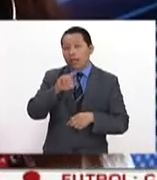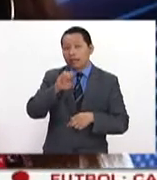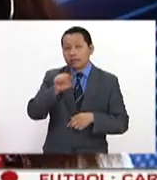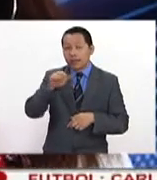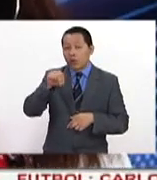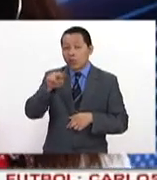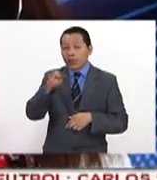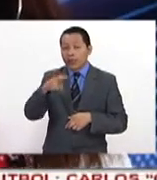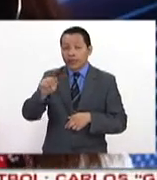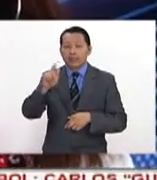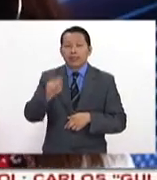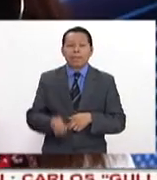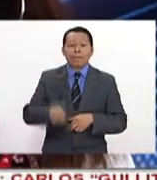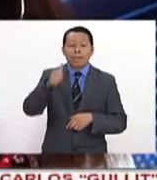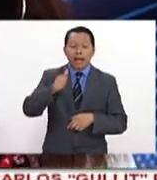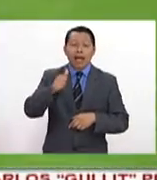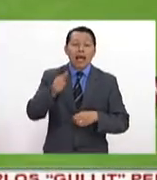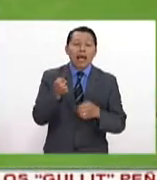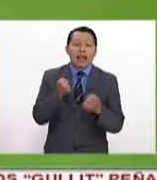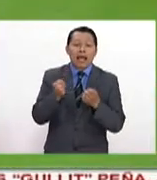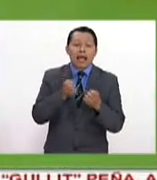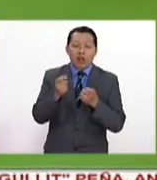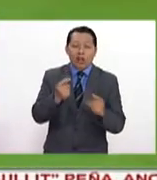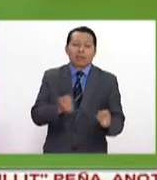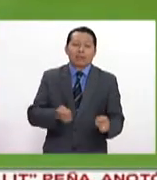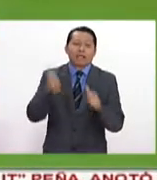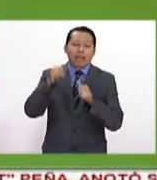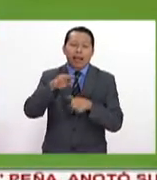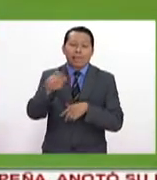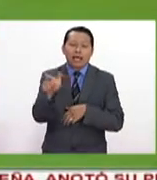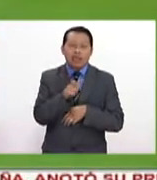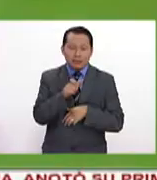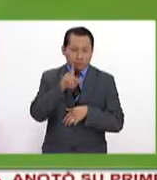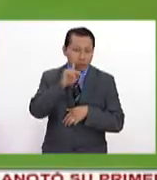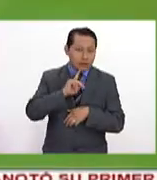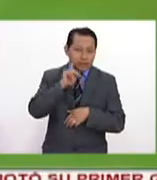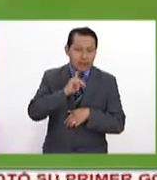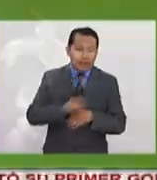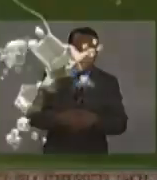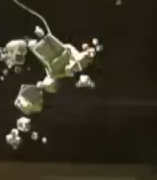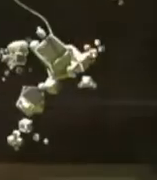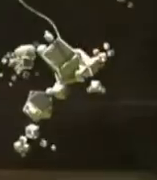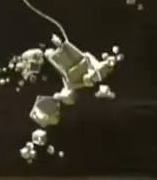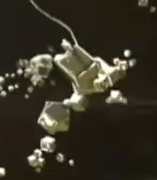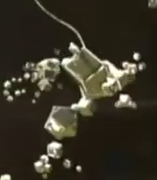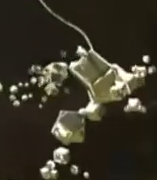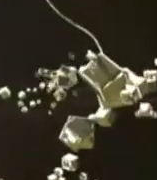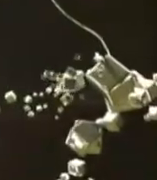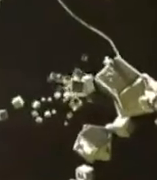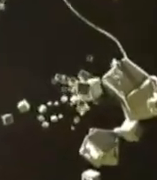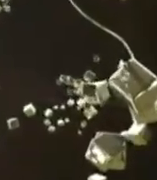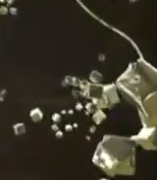se convirtió en la primera entrenadora despedida de la Liga MX femenil.